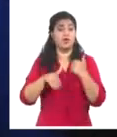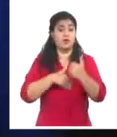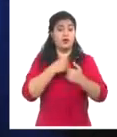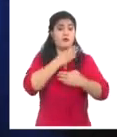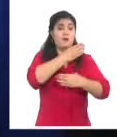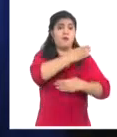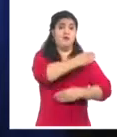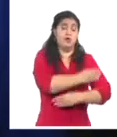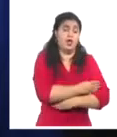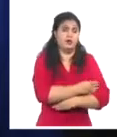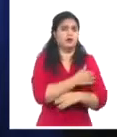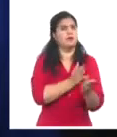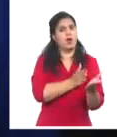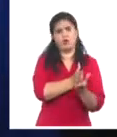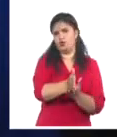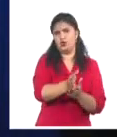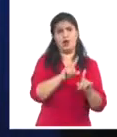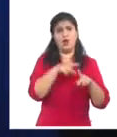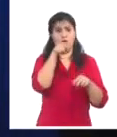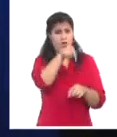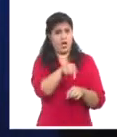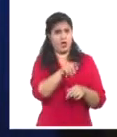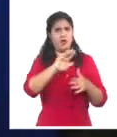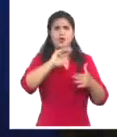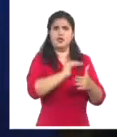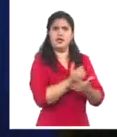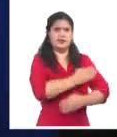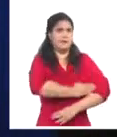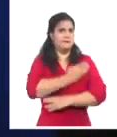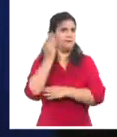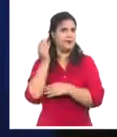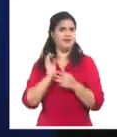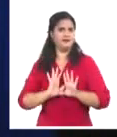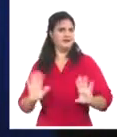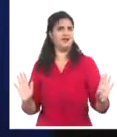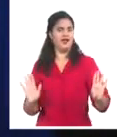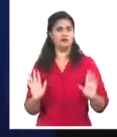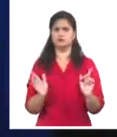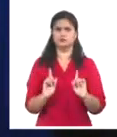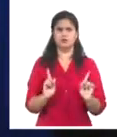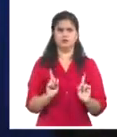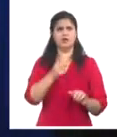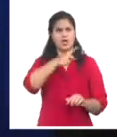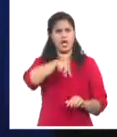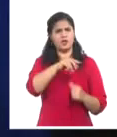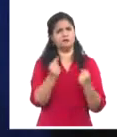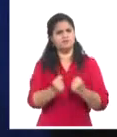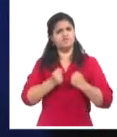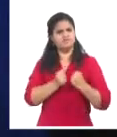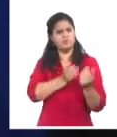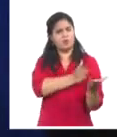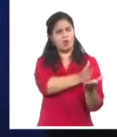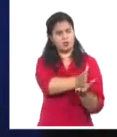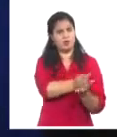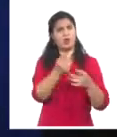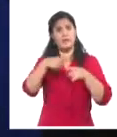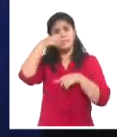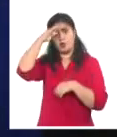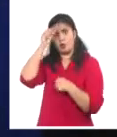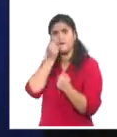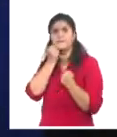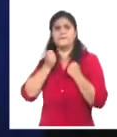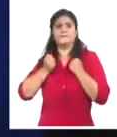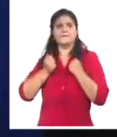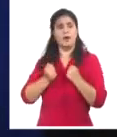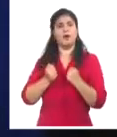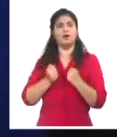estar, porque el imperialismo no lo va a quitar, nosotros nos vamos a mantener firmes como nos hemos mantenido durante más de 60 años y realmente aplicando las